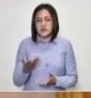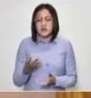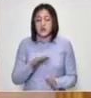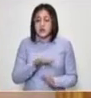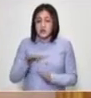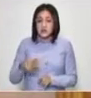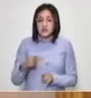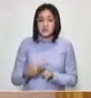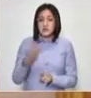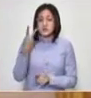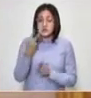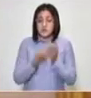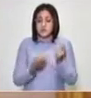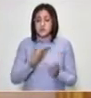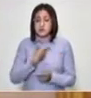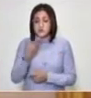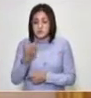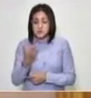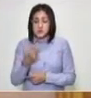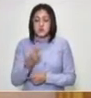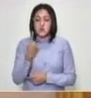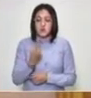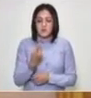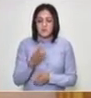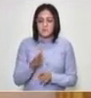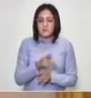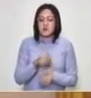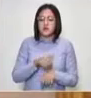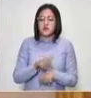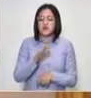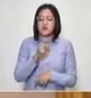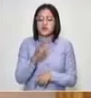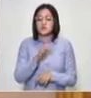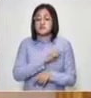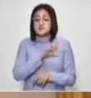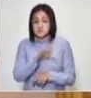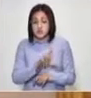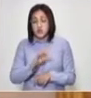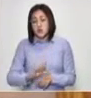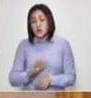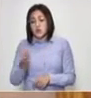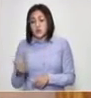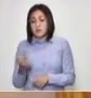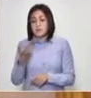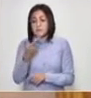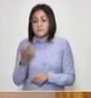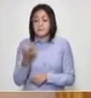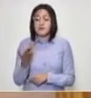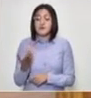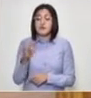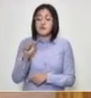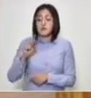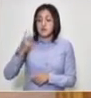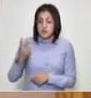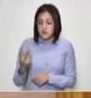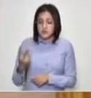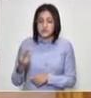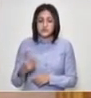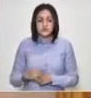También aseguramos dos armas de fuego, una pistola calibre 38 especial, una pistola calibre